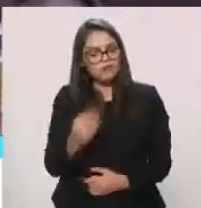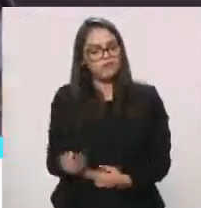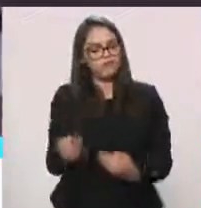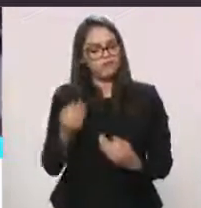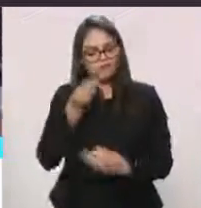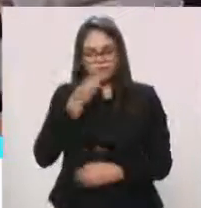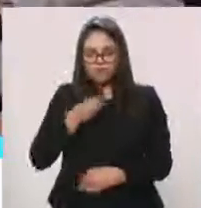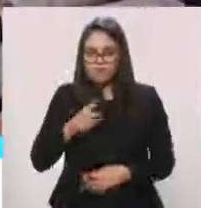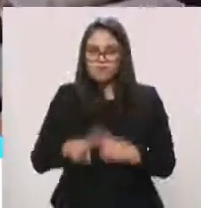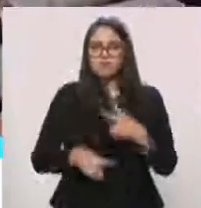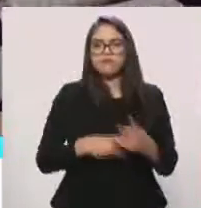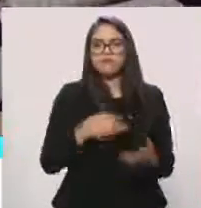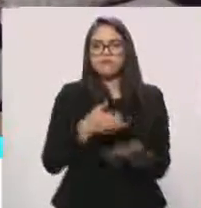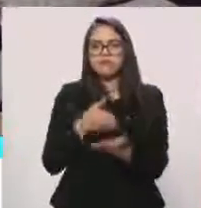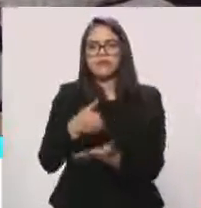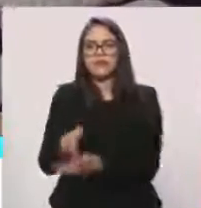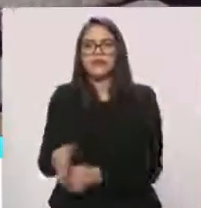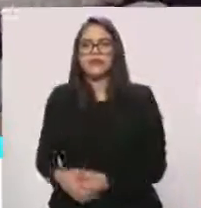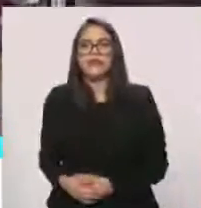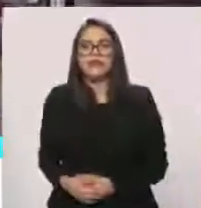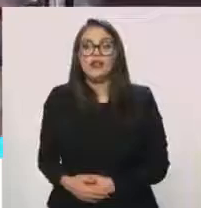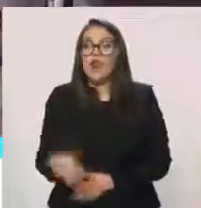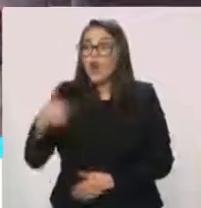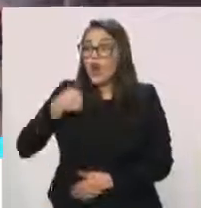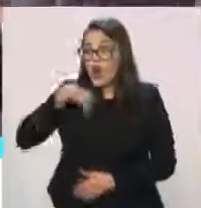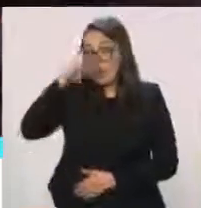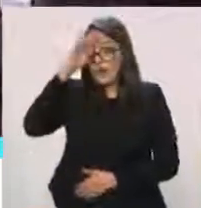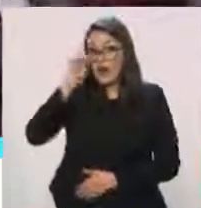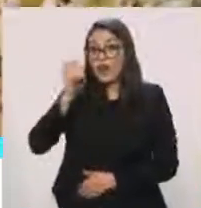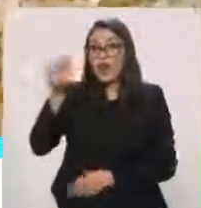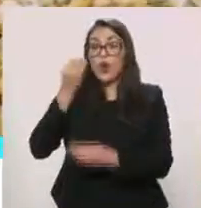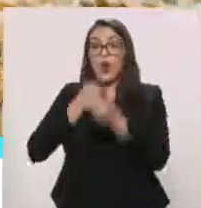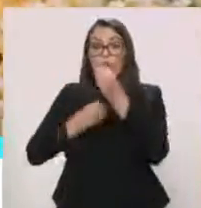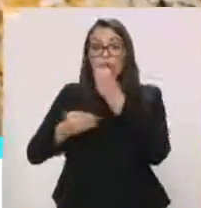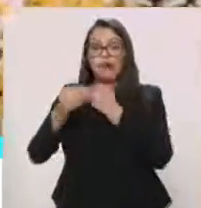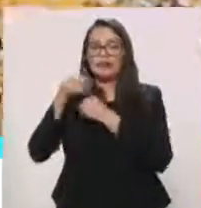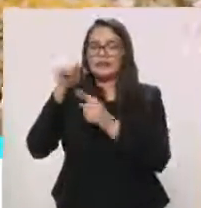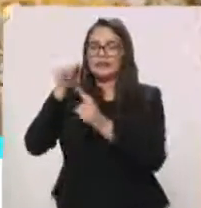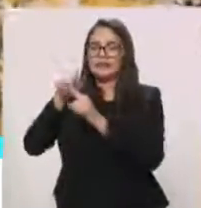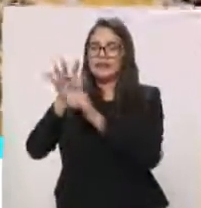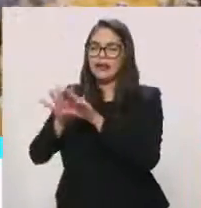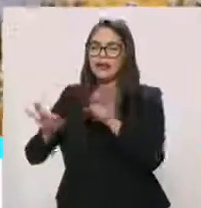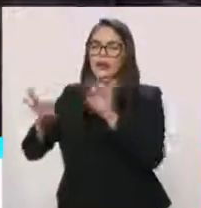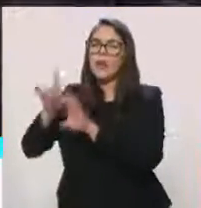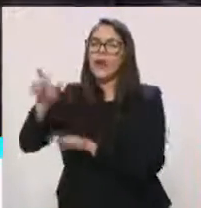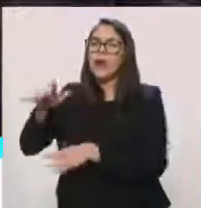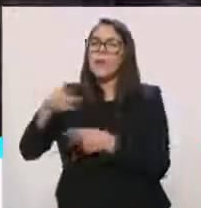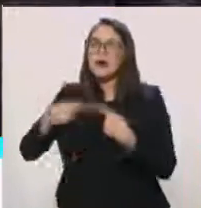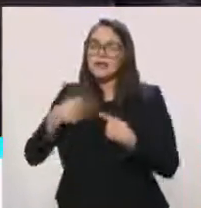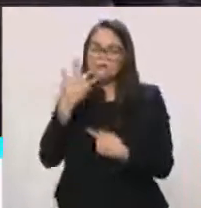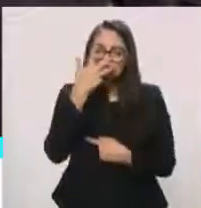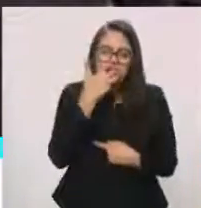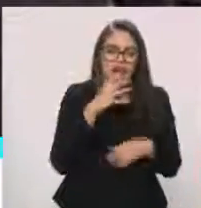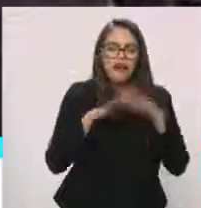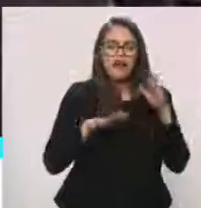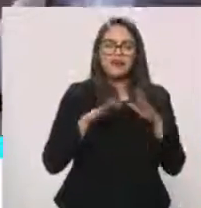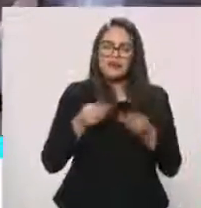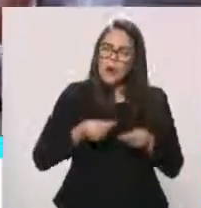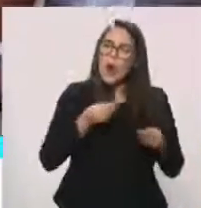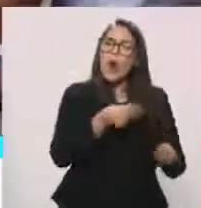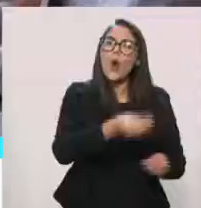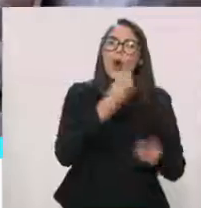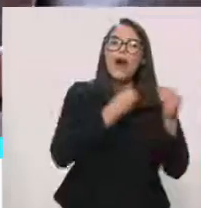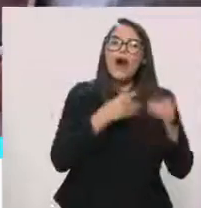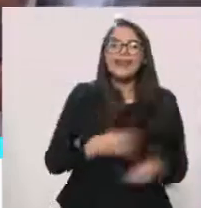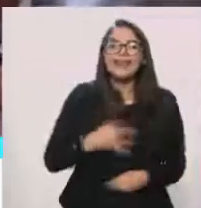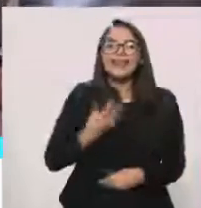mí la comida siempre ha jugado un papel fundamental cuando damos apapacho, y hacerlo en estos momentos que todos lo necesitamos para